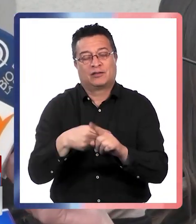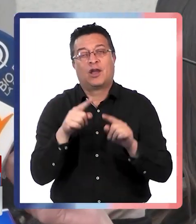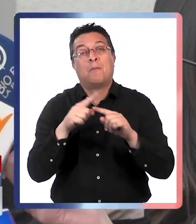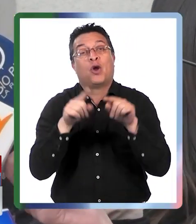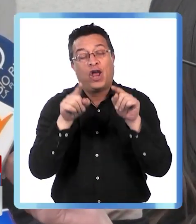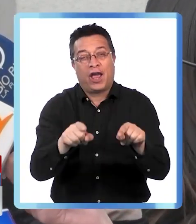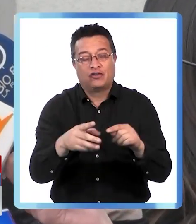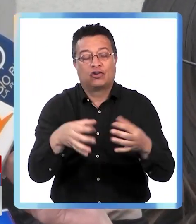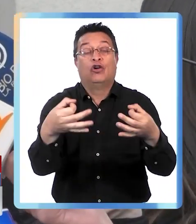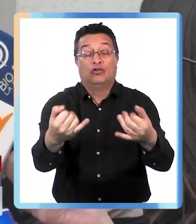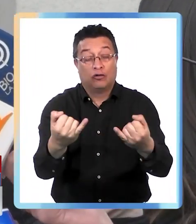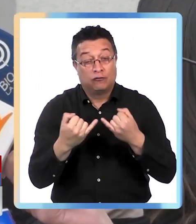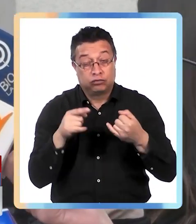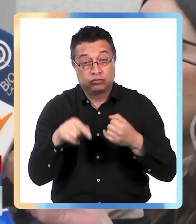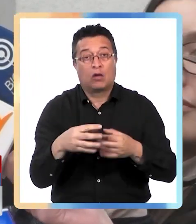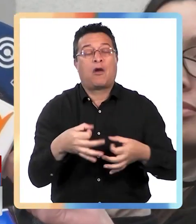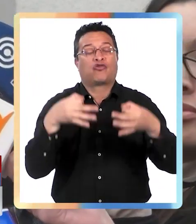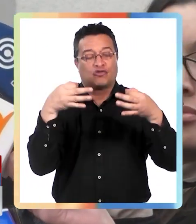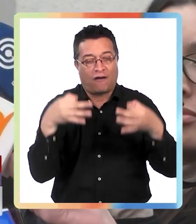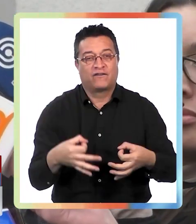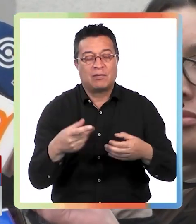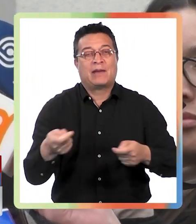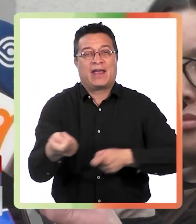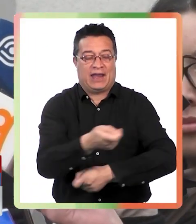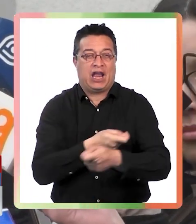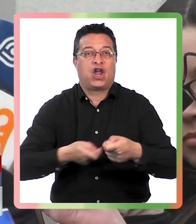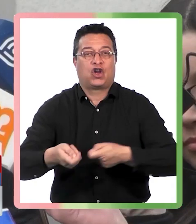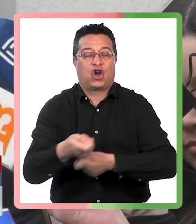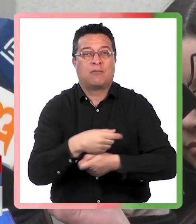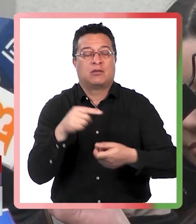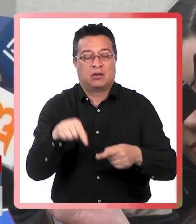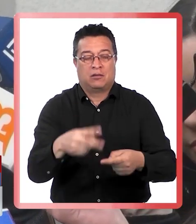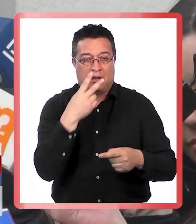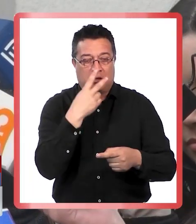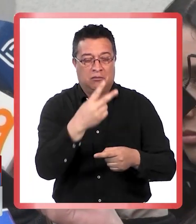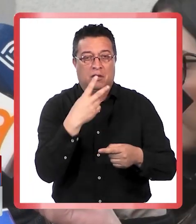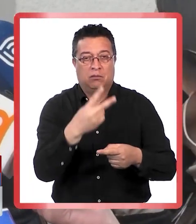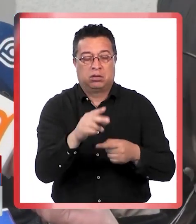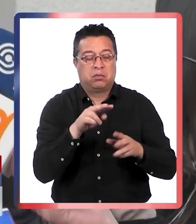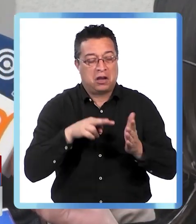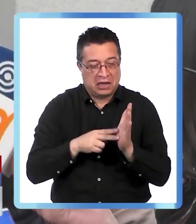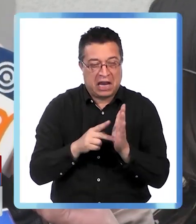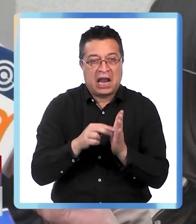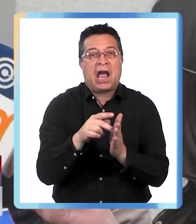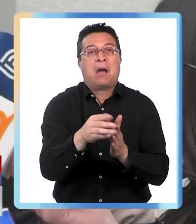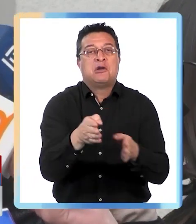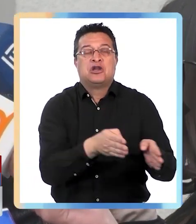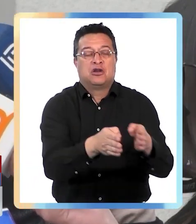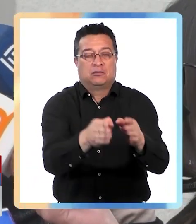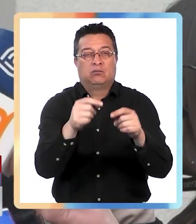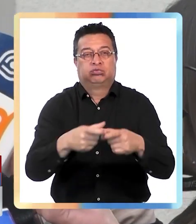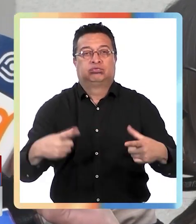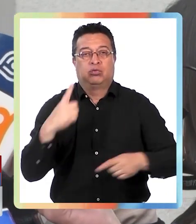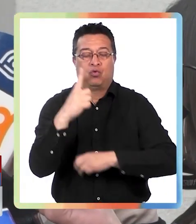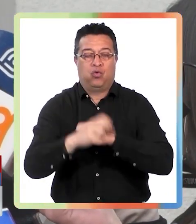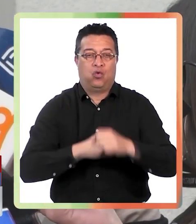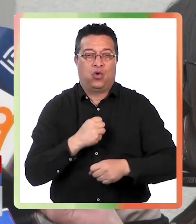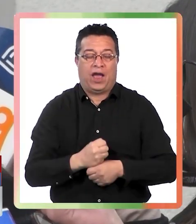tanto es un dato que nos confirma, ¿cierto?, que la economía se encuentra en un camino de expansión para este